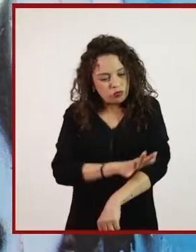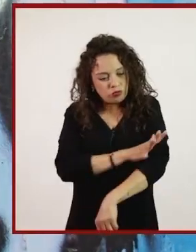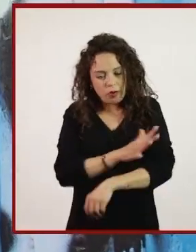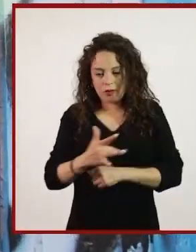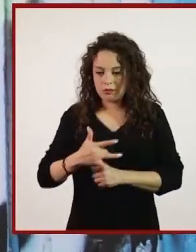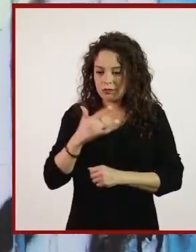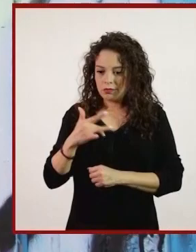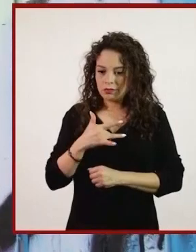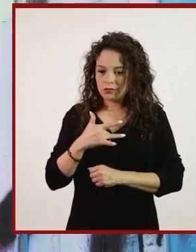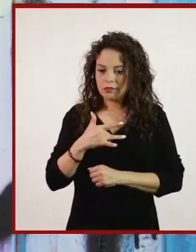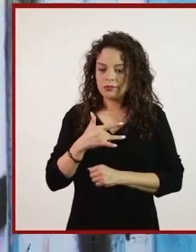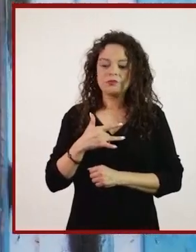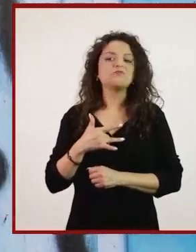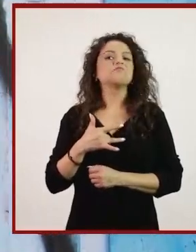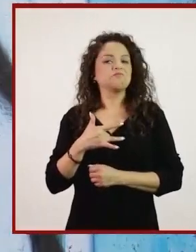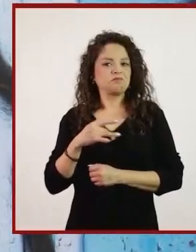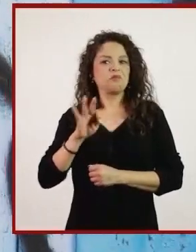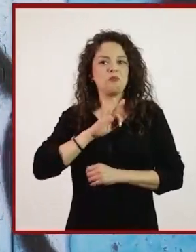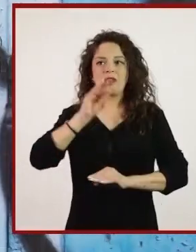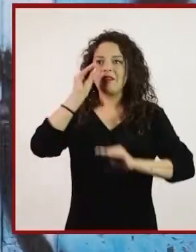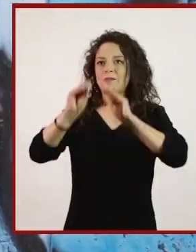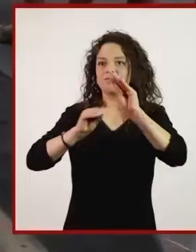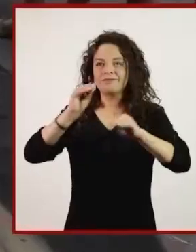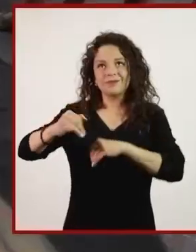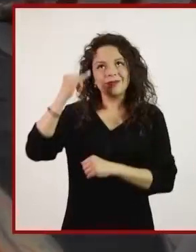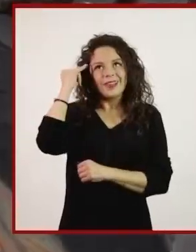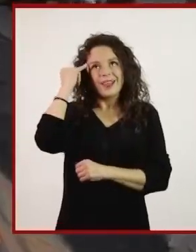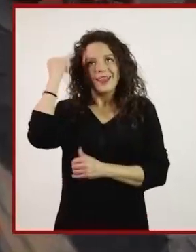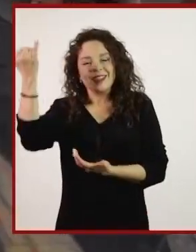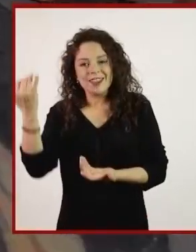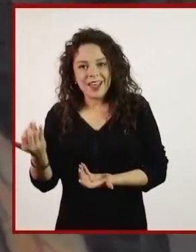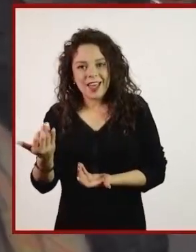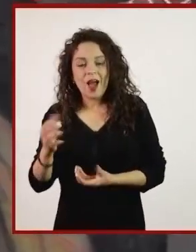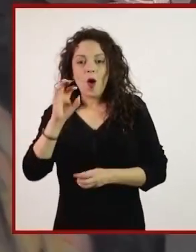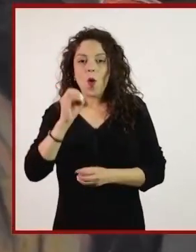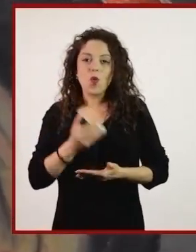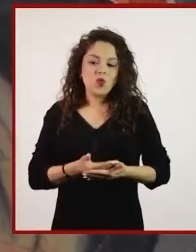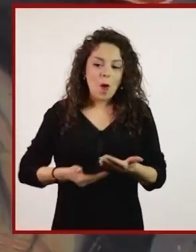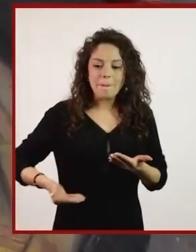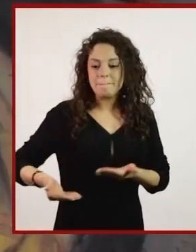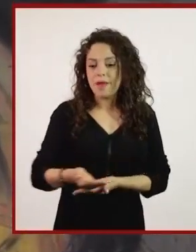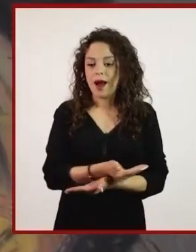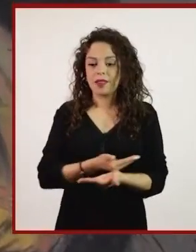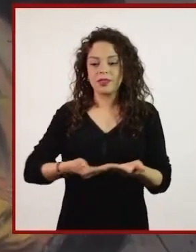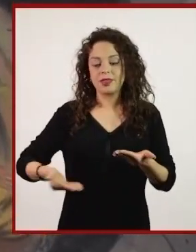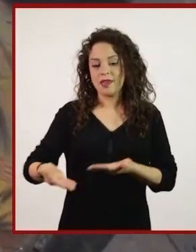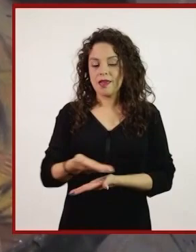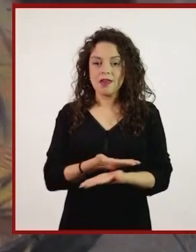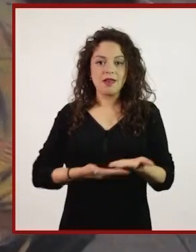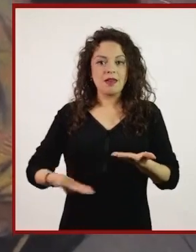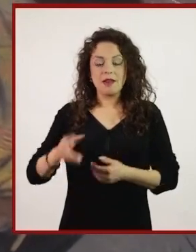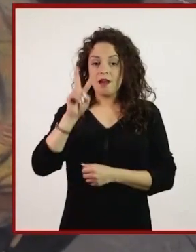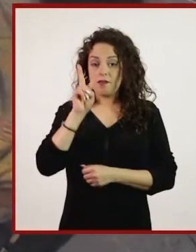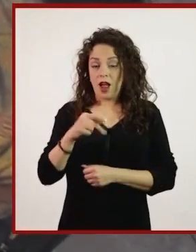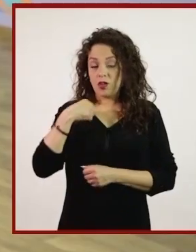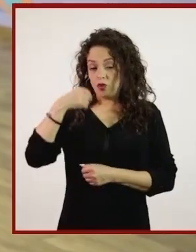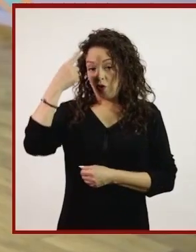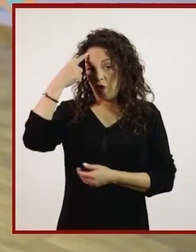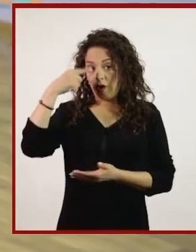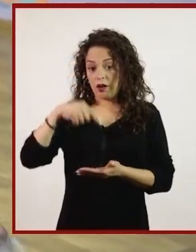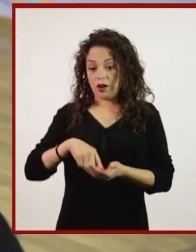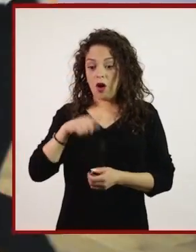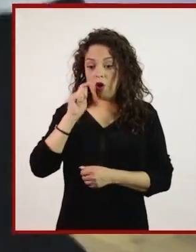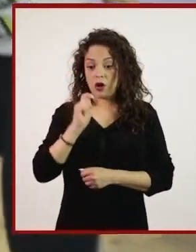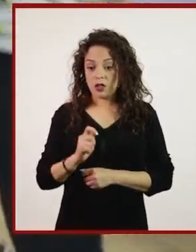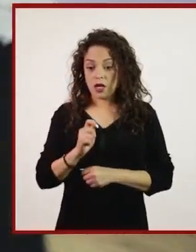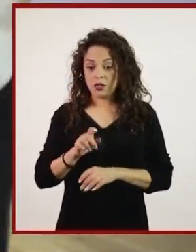sentimientos, pensamientos, a lo mejor canalizarlos, ¿no? Hacia una parte creativa o una parte compartir. Y creo profundamente en que el